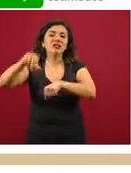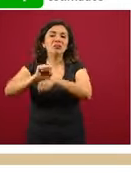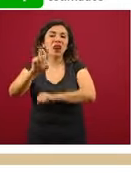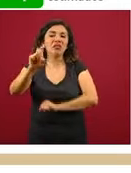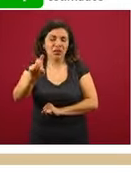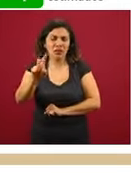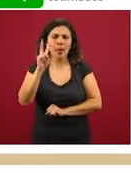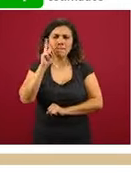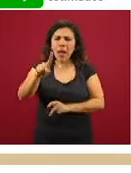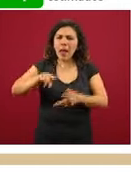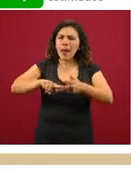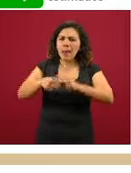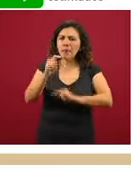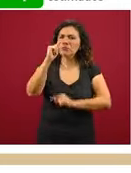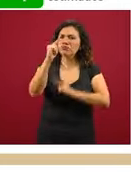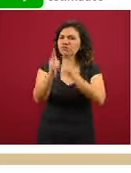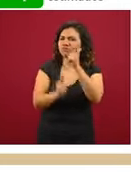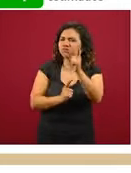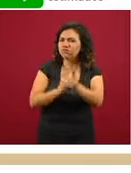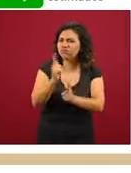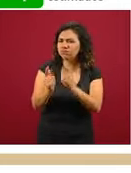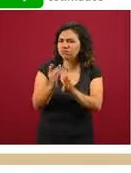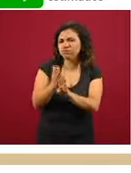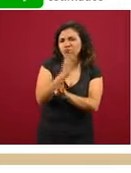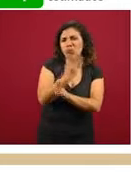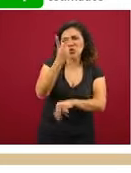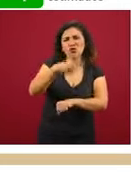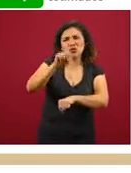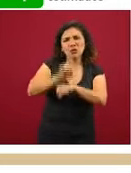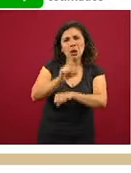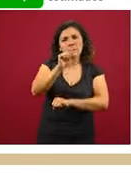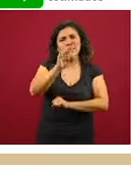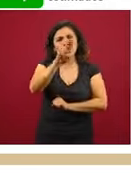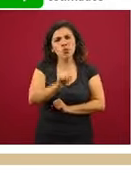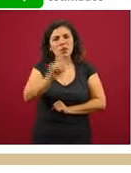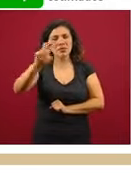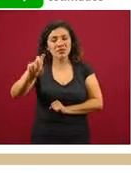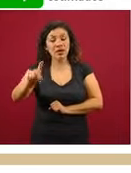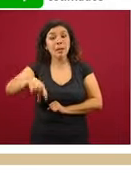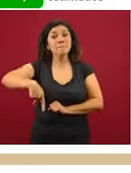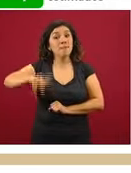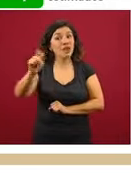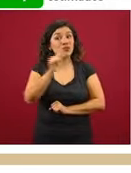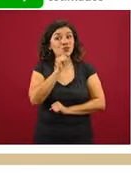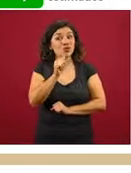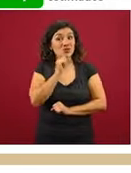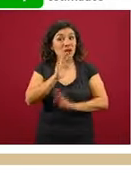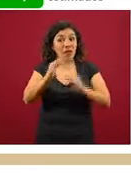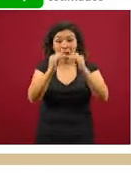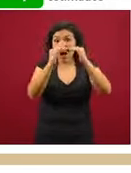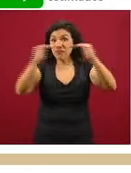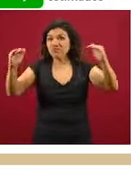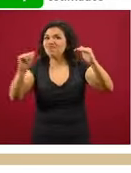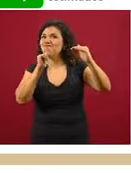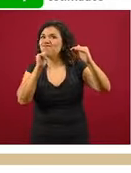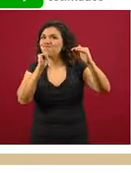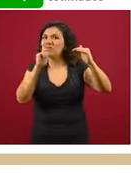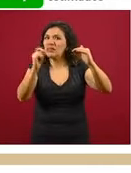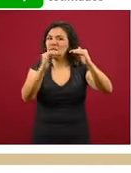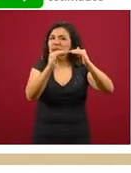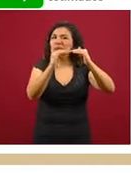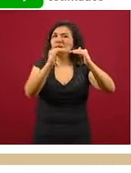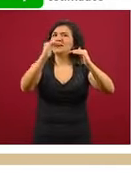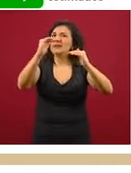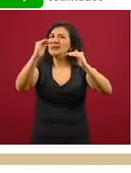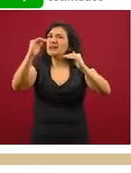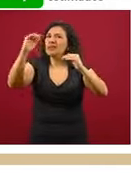una desaceleración ya en las últimas 2 semanas, 29 y 30, pero todavía no alcanza la meseta, todavía es una